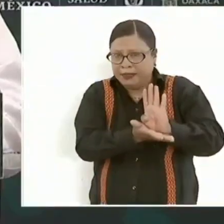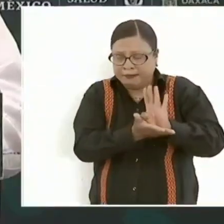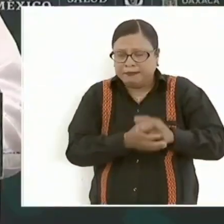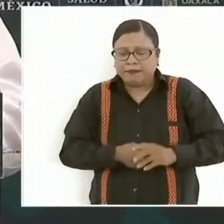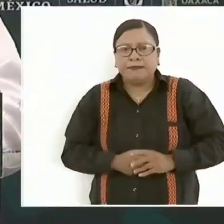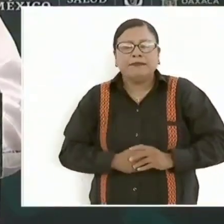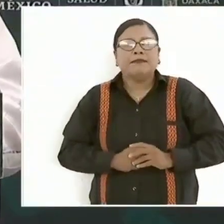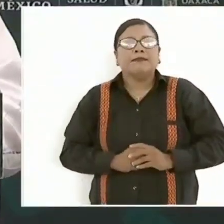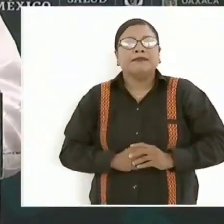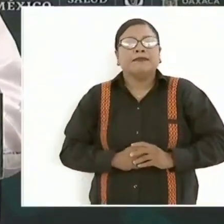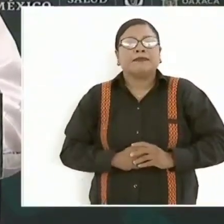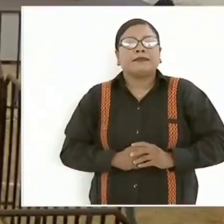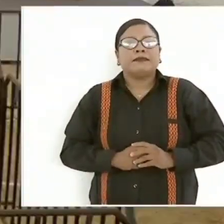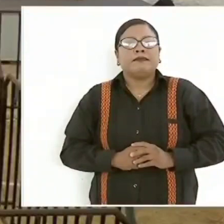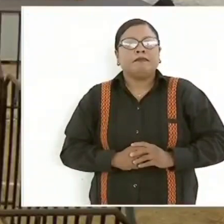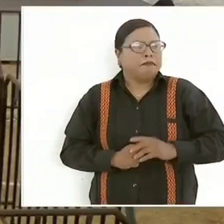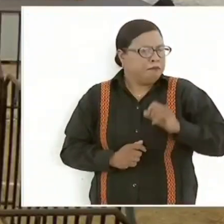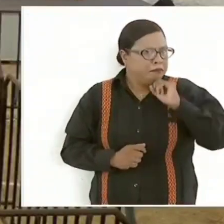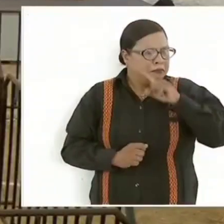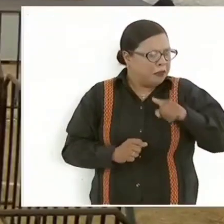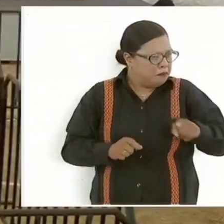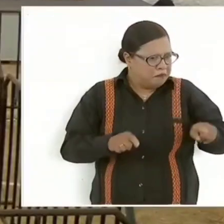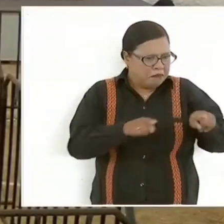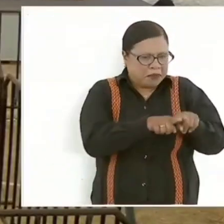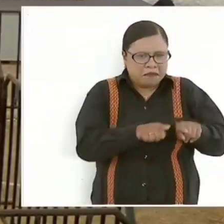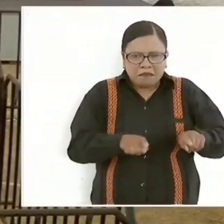También aquí